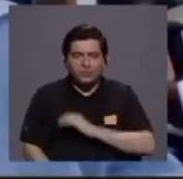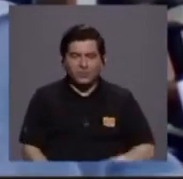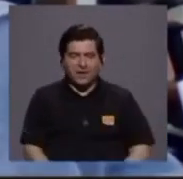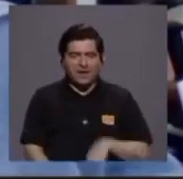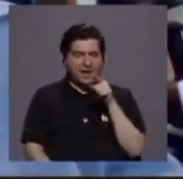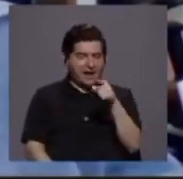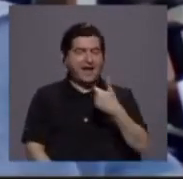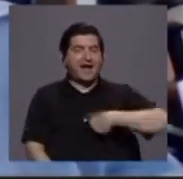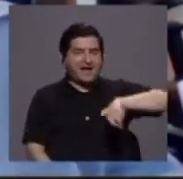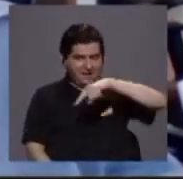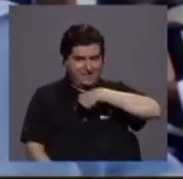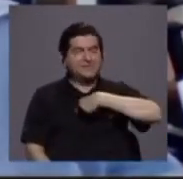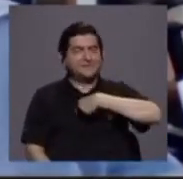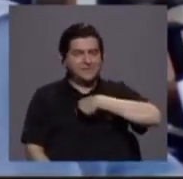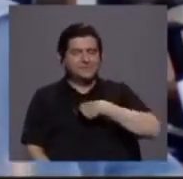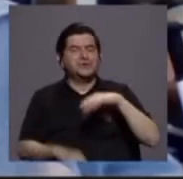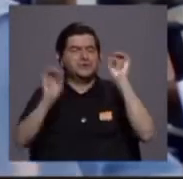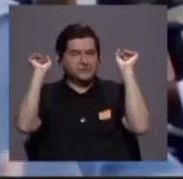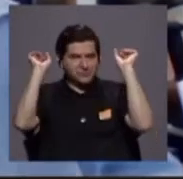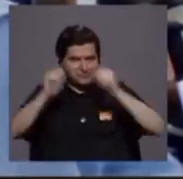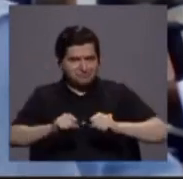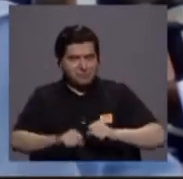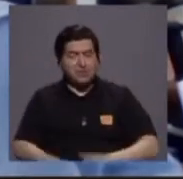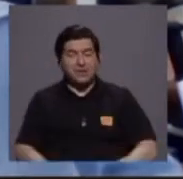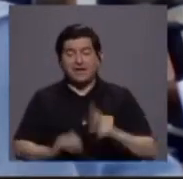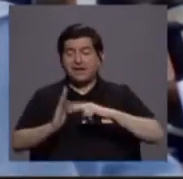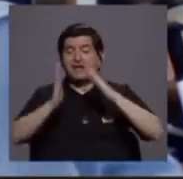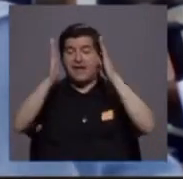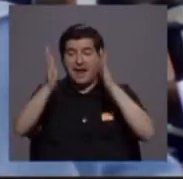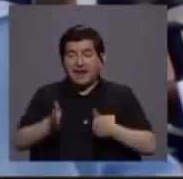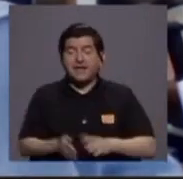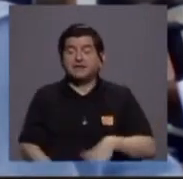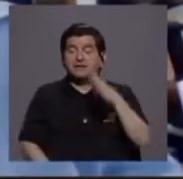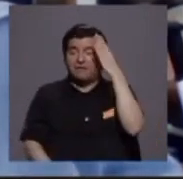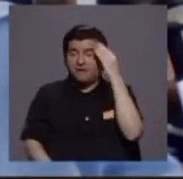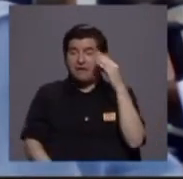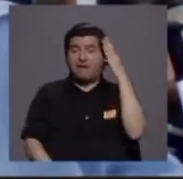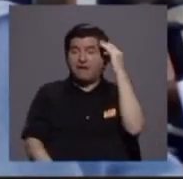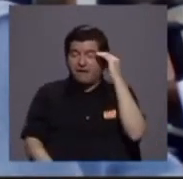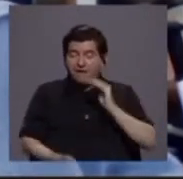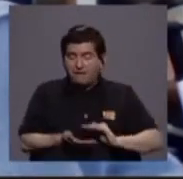que vamos a lograr como lector adquirir esa experiencia,